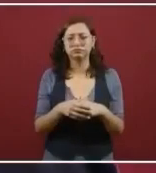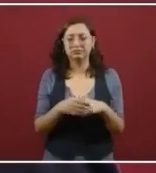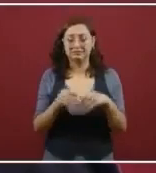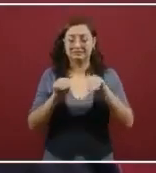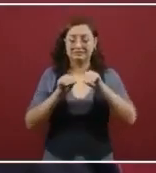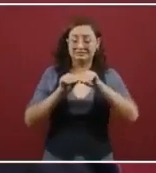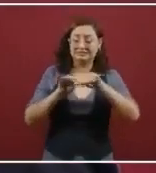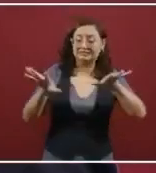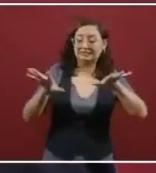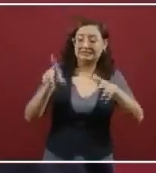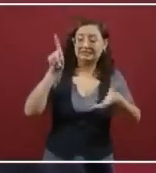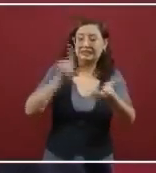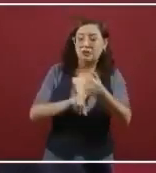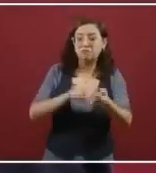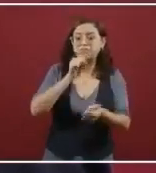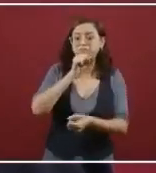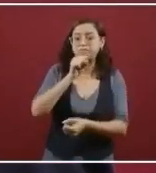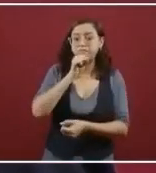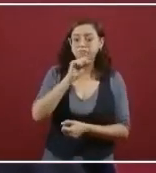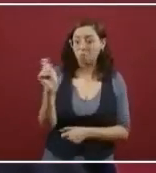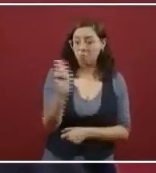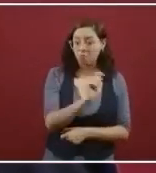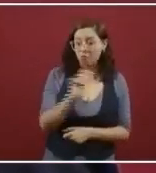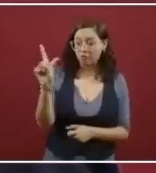profesionalismo, su objetividad,